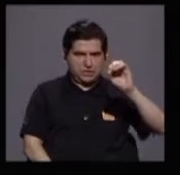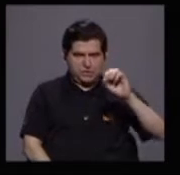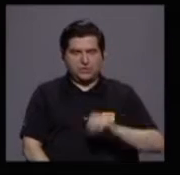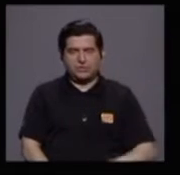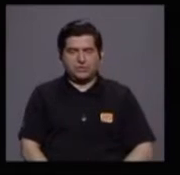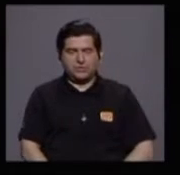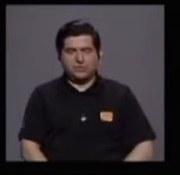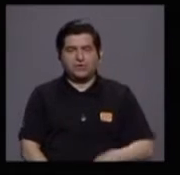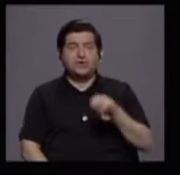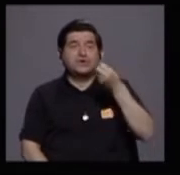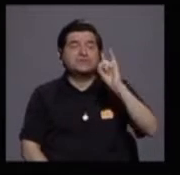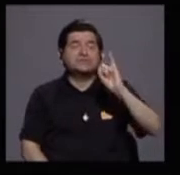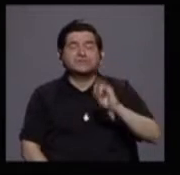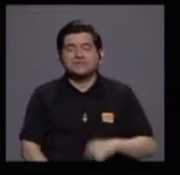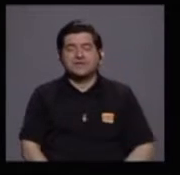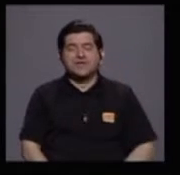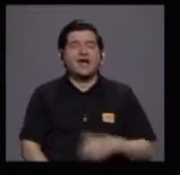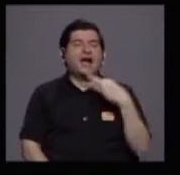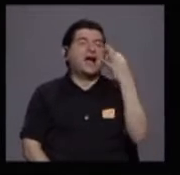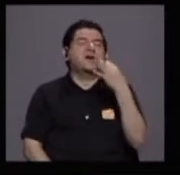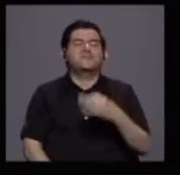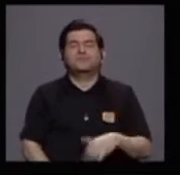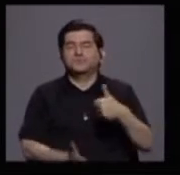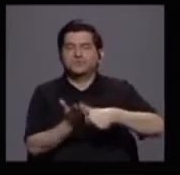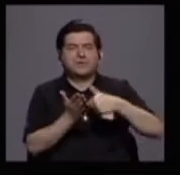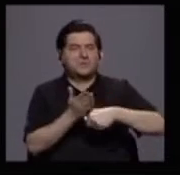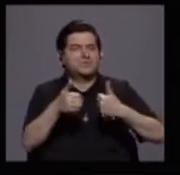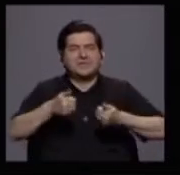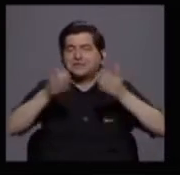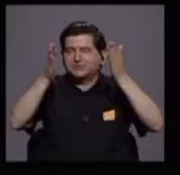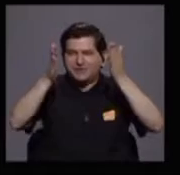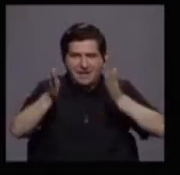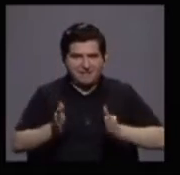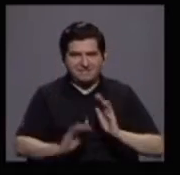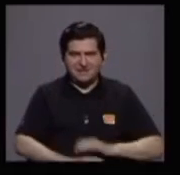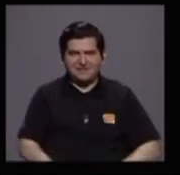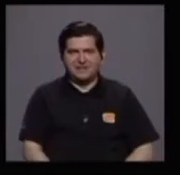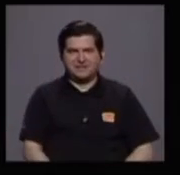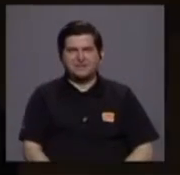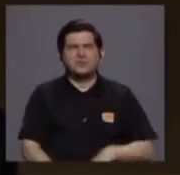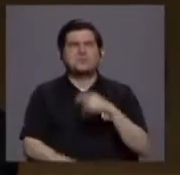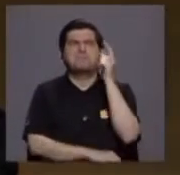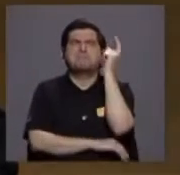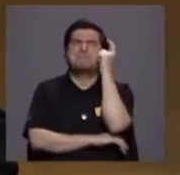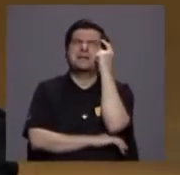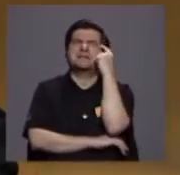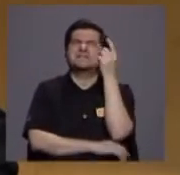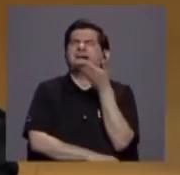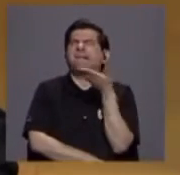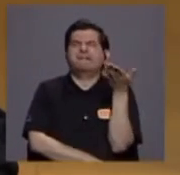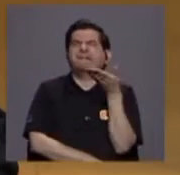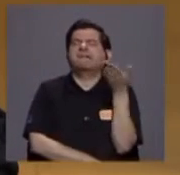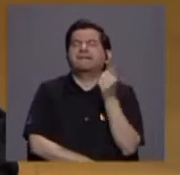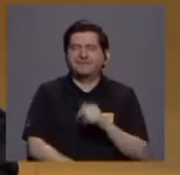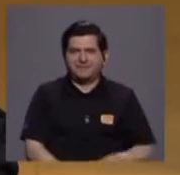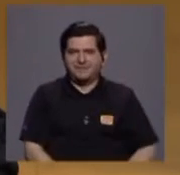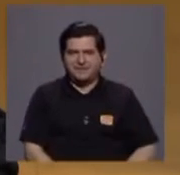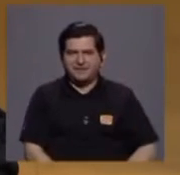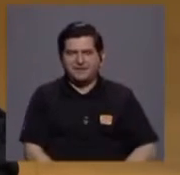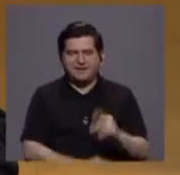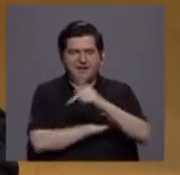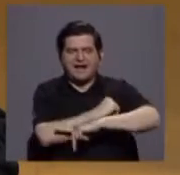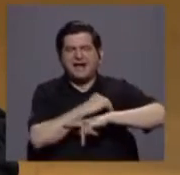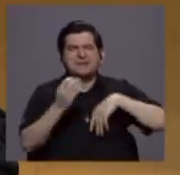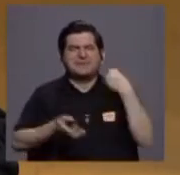fuera candidato en las próximas elecciones, ¿qué estaría pensando don Carlos Manuel de que habría que hacer con el